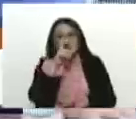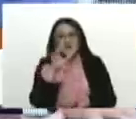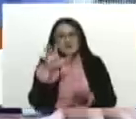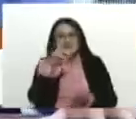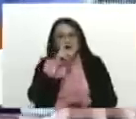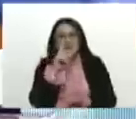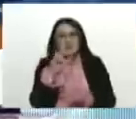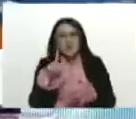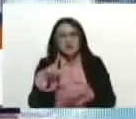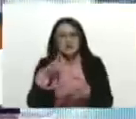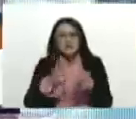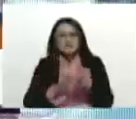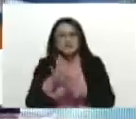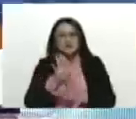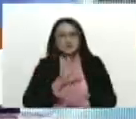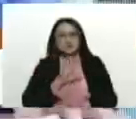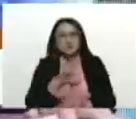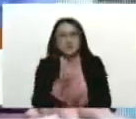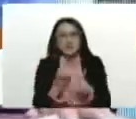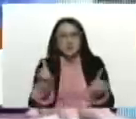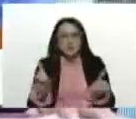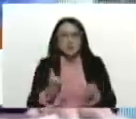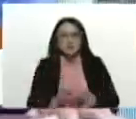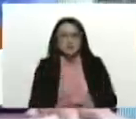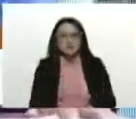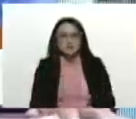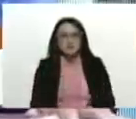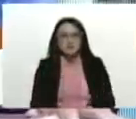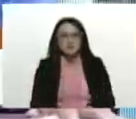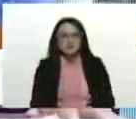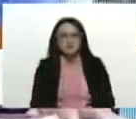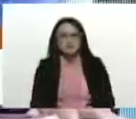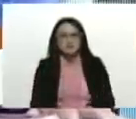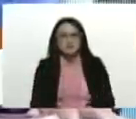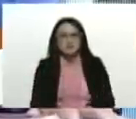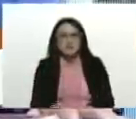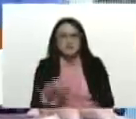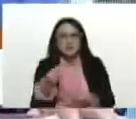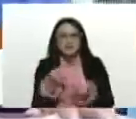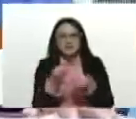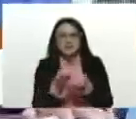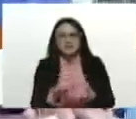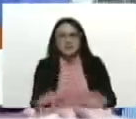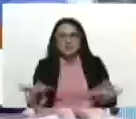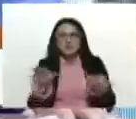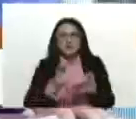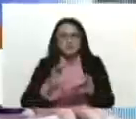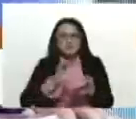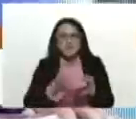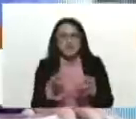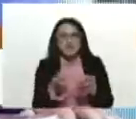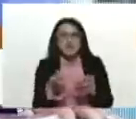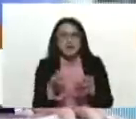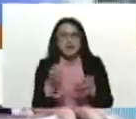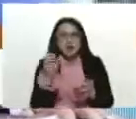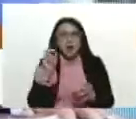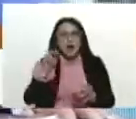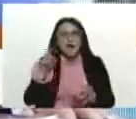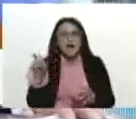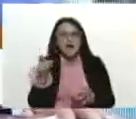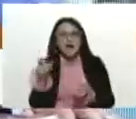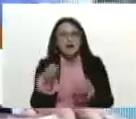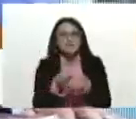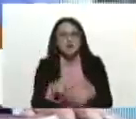para el desarrollo de su democracia para ser distribuido ese dinero por la vía de las ong